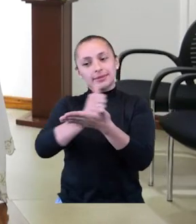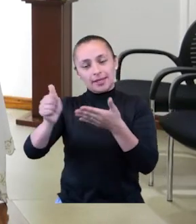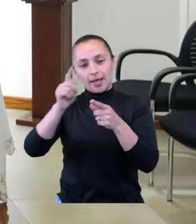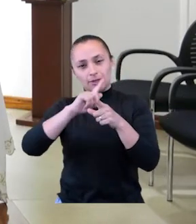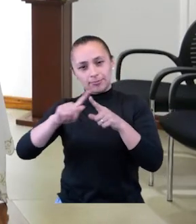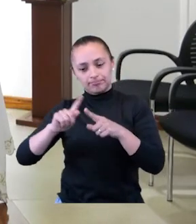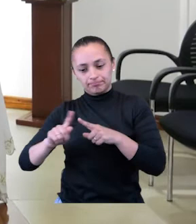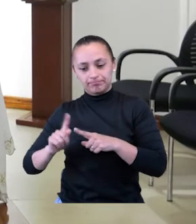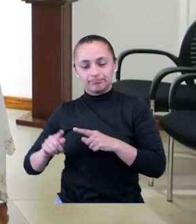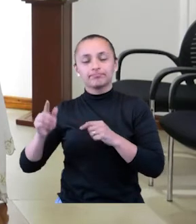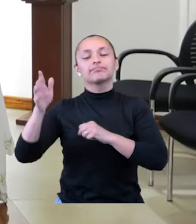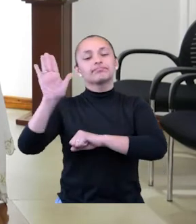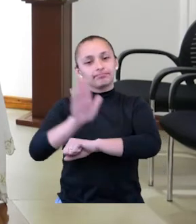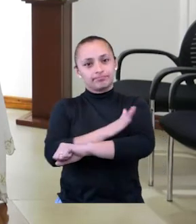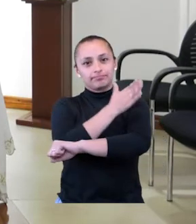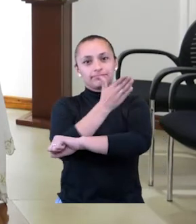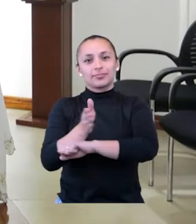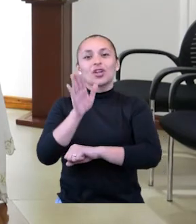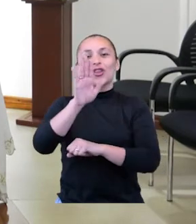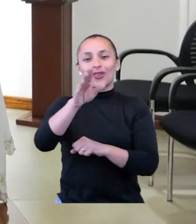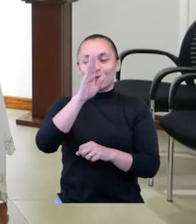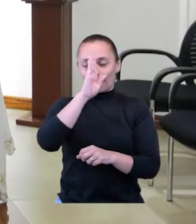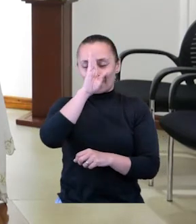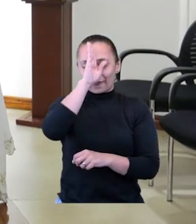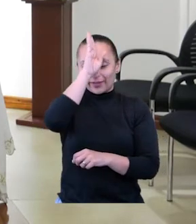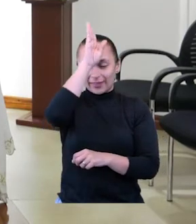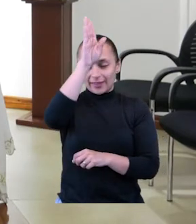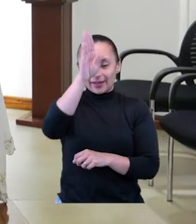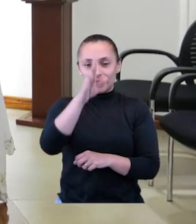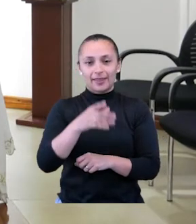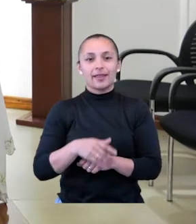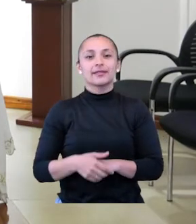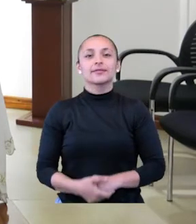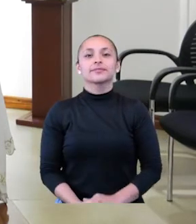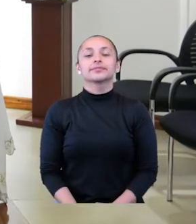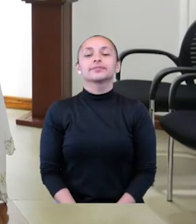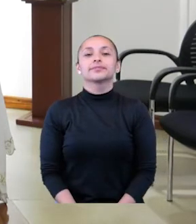tu fidelidad proclamando el himno de tu gloria